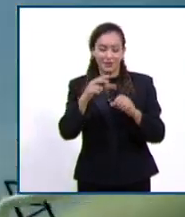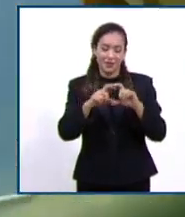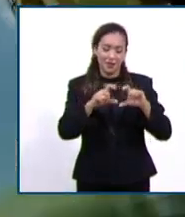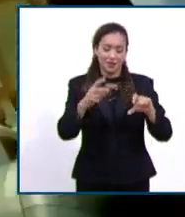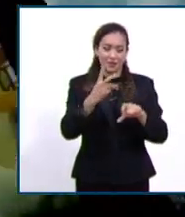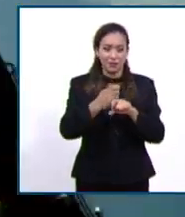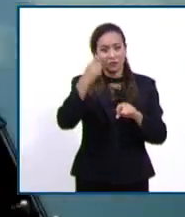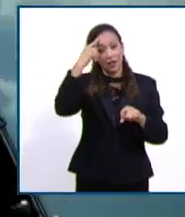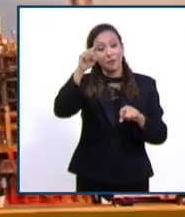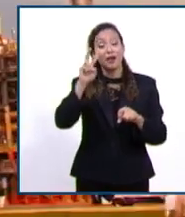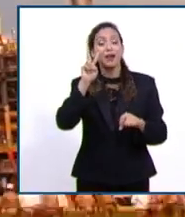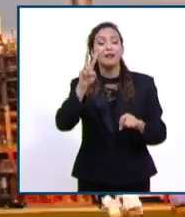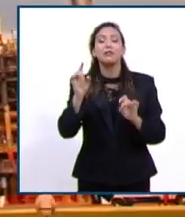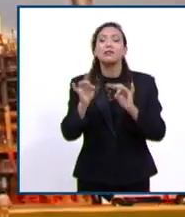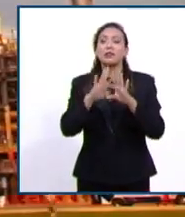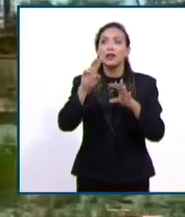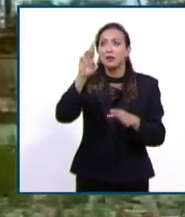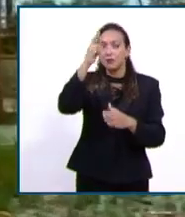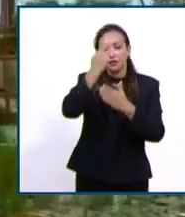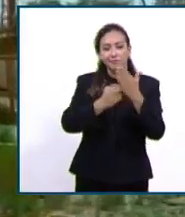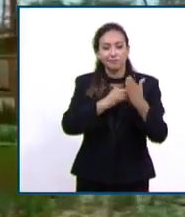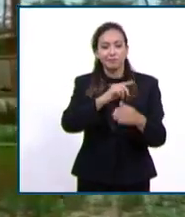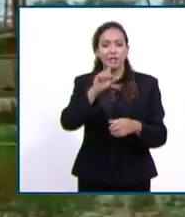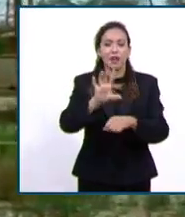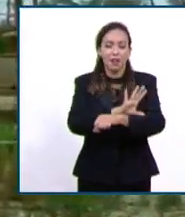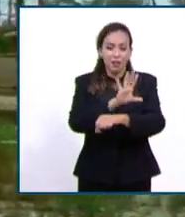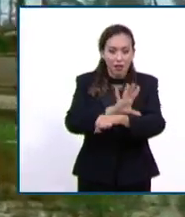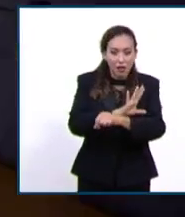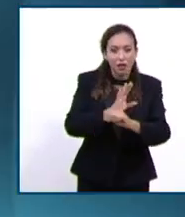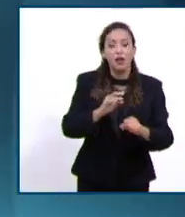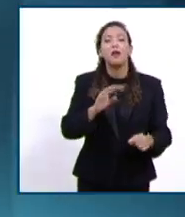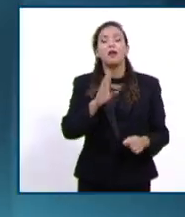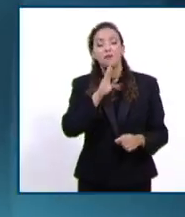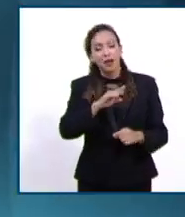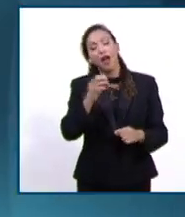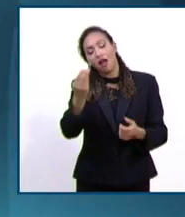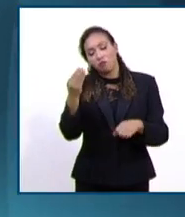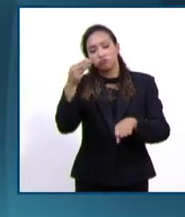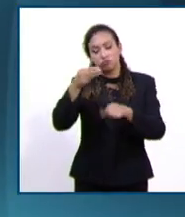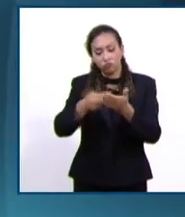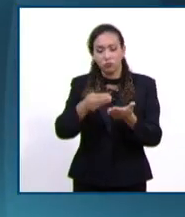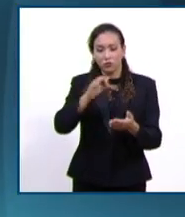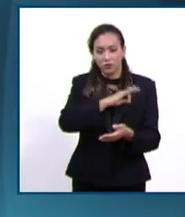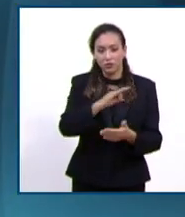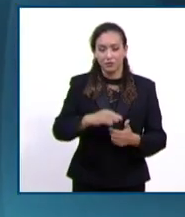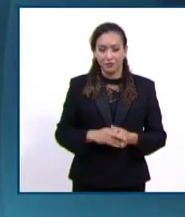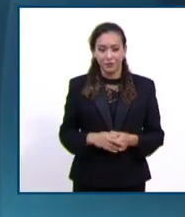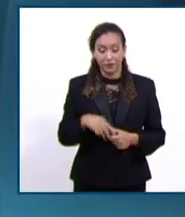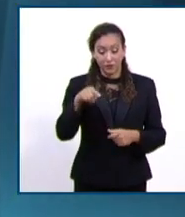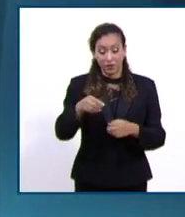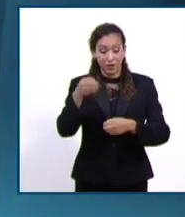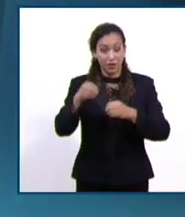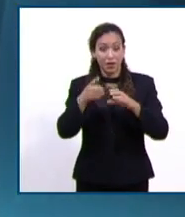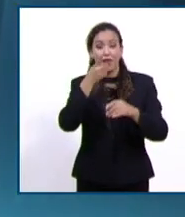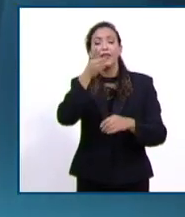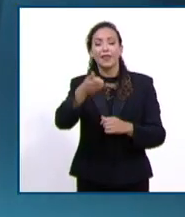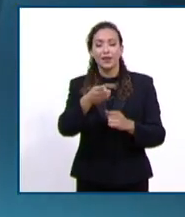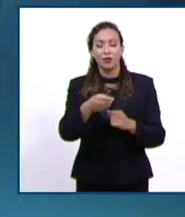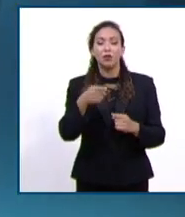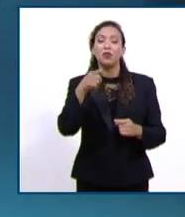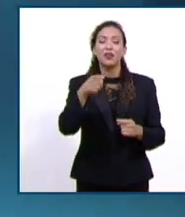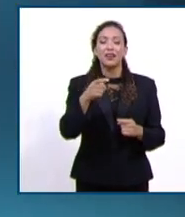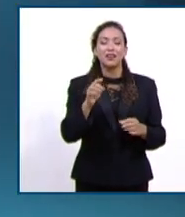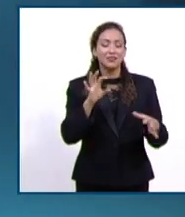para prevenir y sancionar los delitos cometidos en materia de hidrocarburos. La sala consideró que el precepto impugnado pertenece al